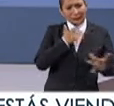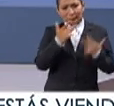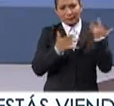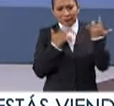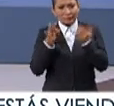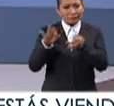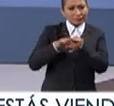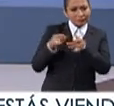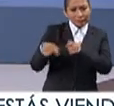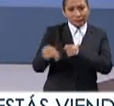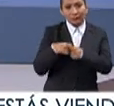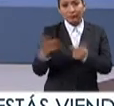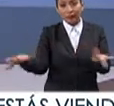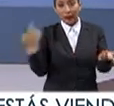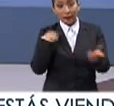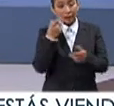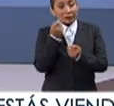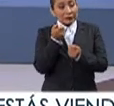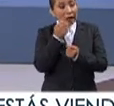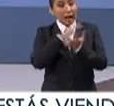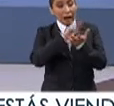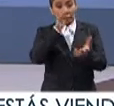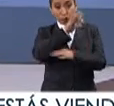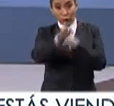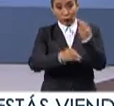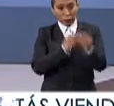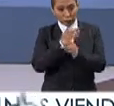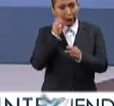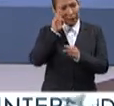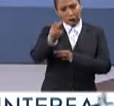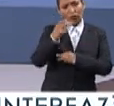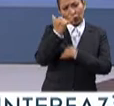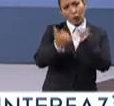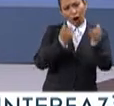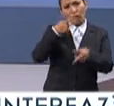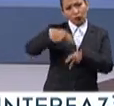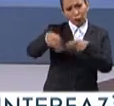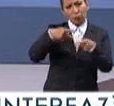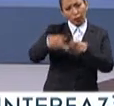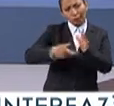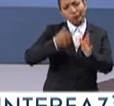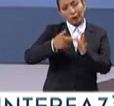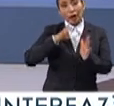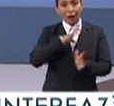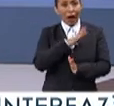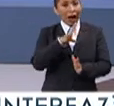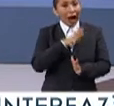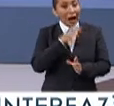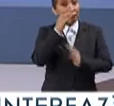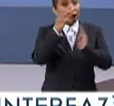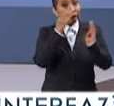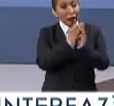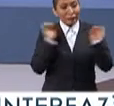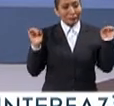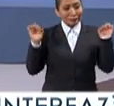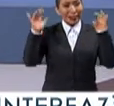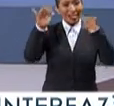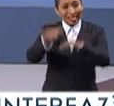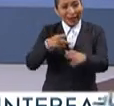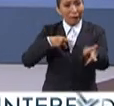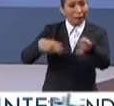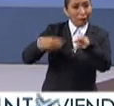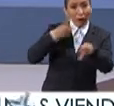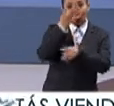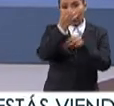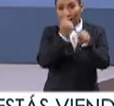cercanía prácticamente todo el mundo ha visto un partido de fútbol cuando existen los mundiales cuando suceden los mundiales